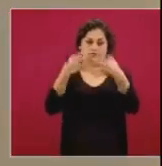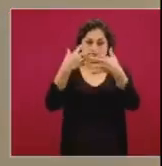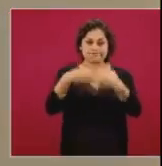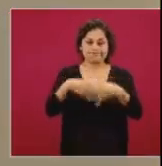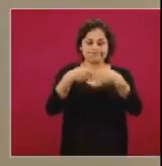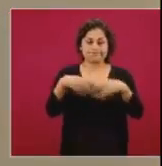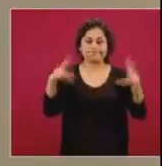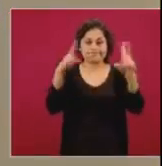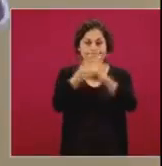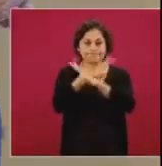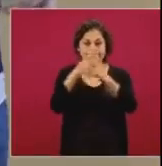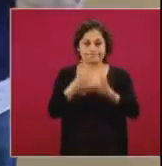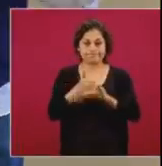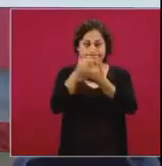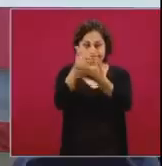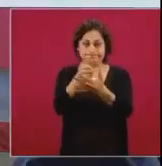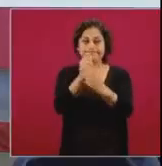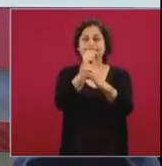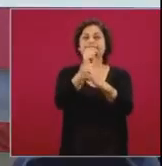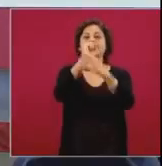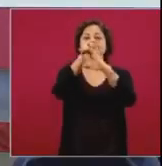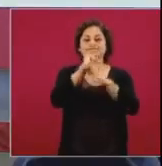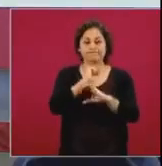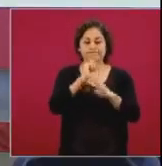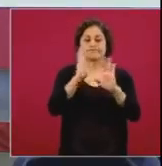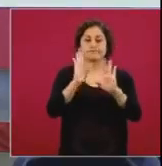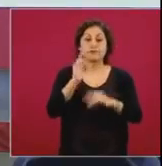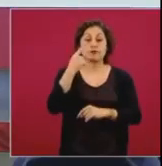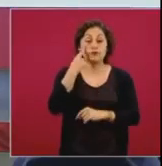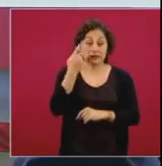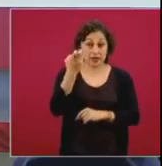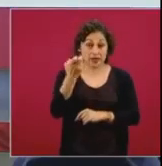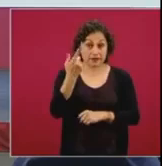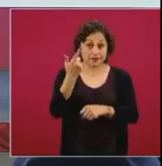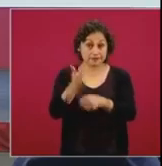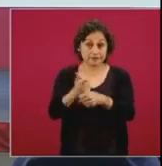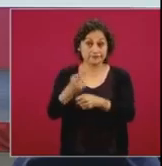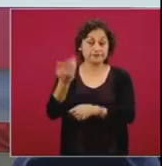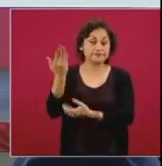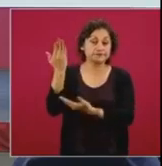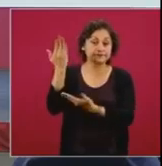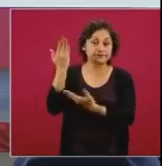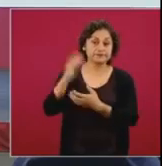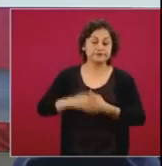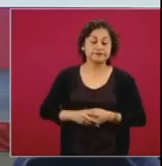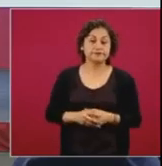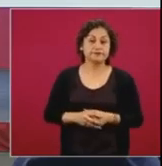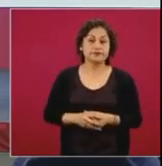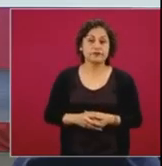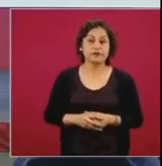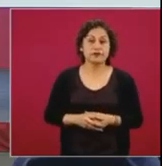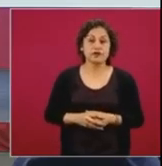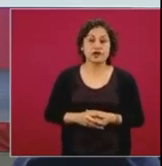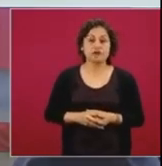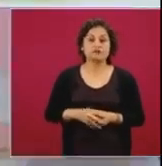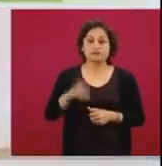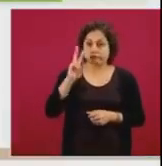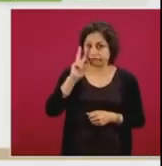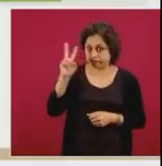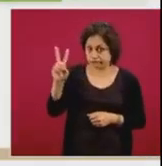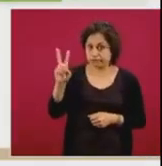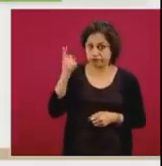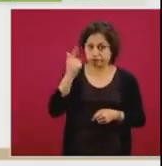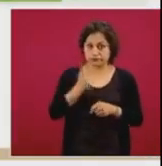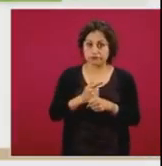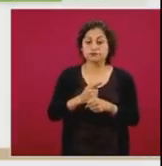mecánico. Podemos observar cómo se continúa con una tendencia al incremento en el número de